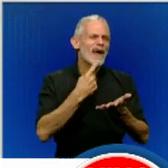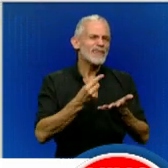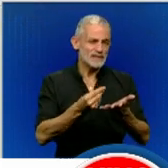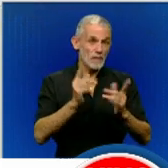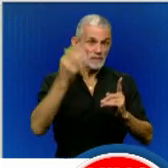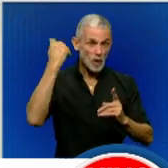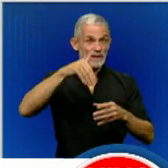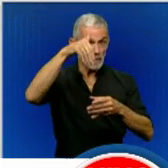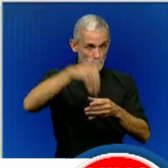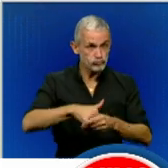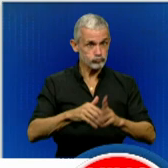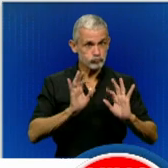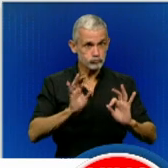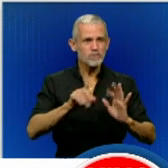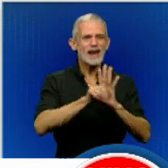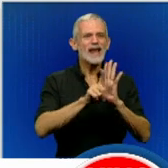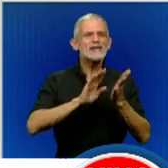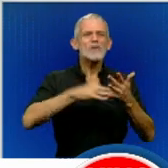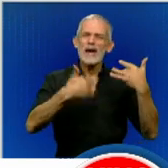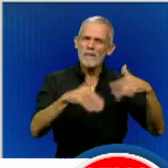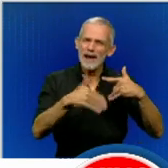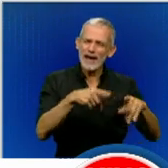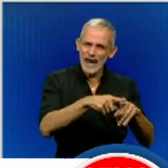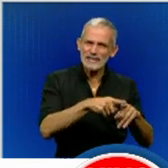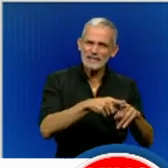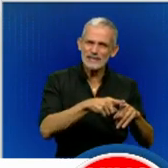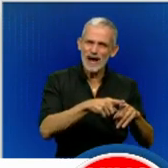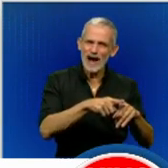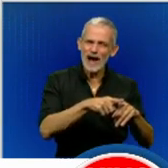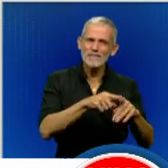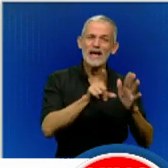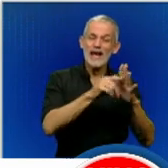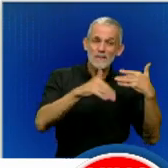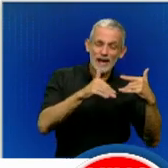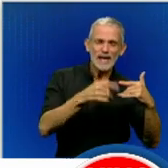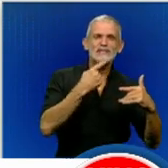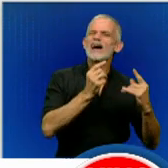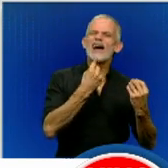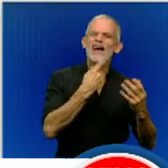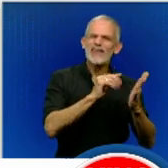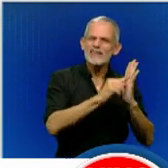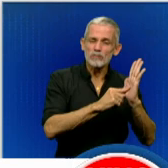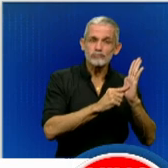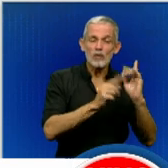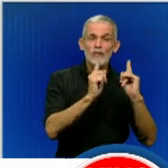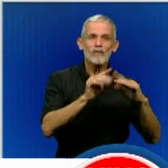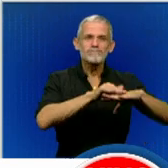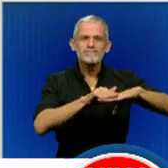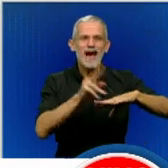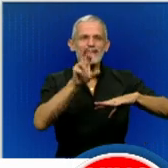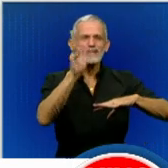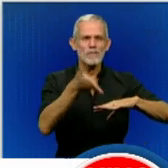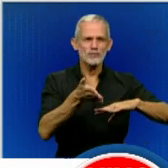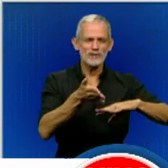que habíamos votado en la ley de emergencia esto es seguir manteniendo el piso de 30 por ciento